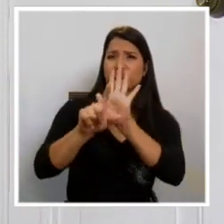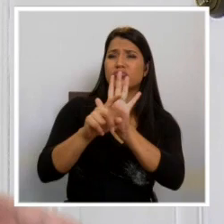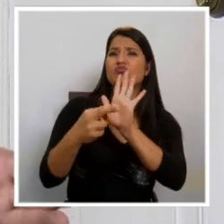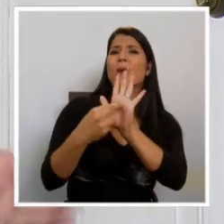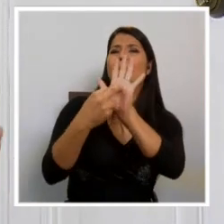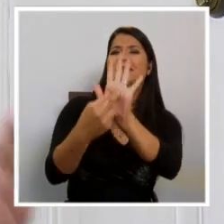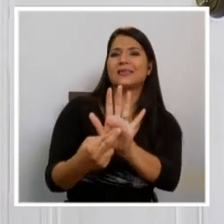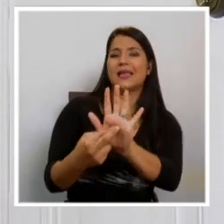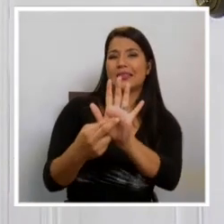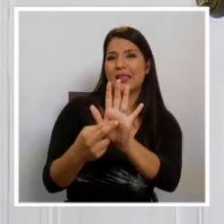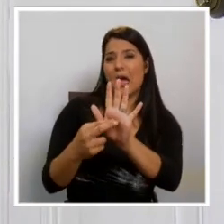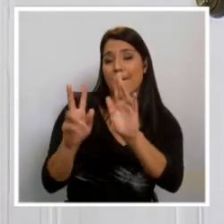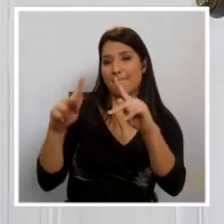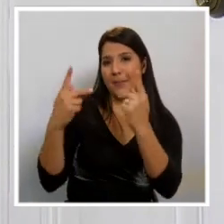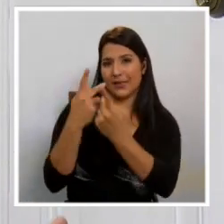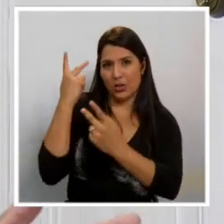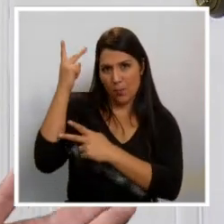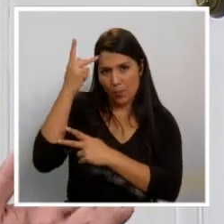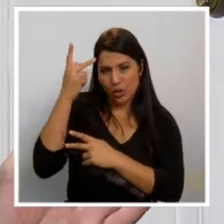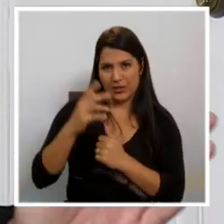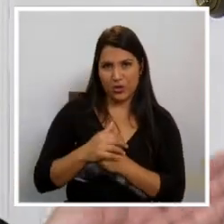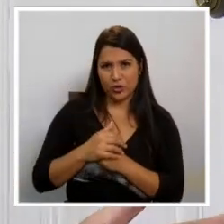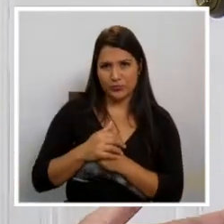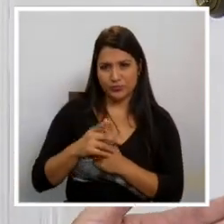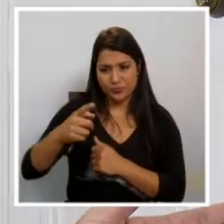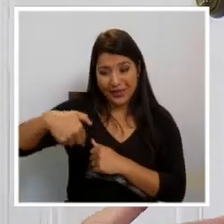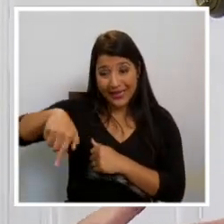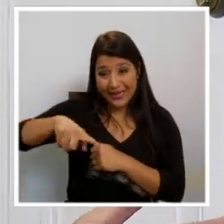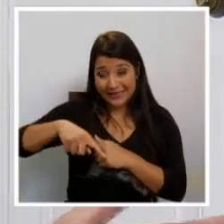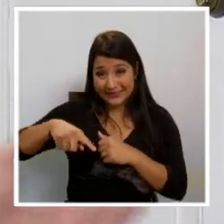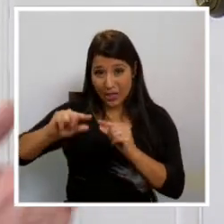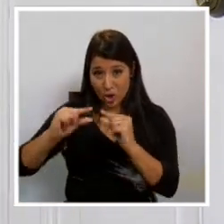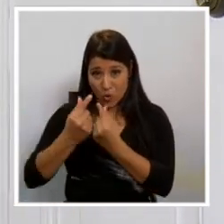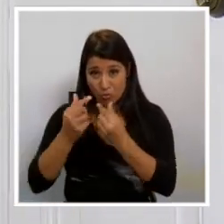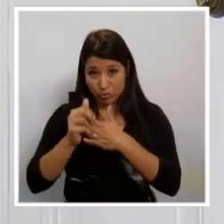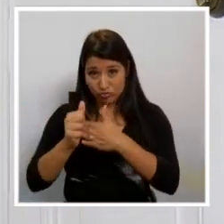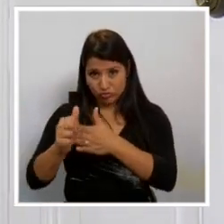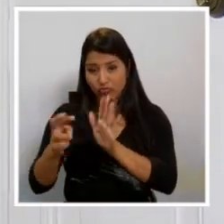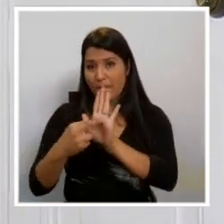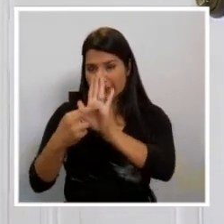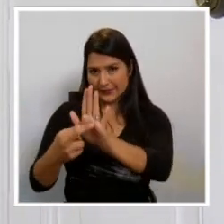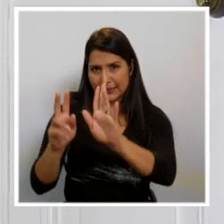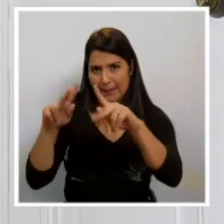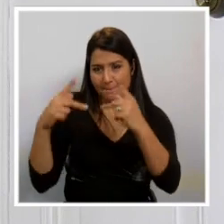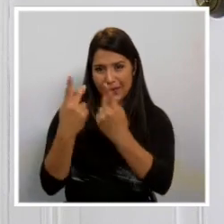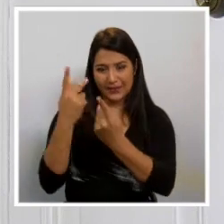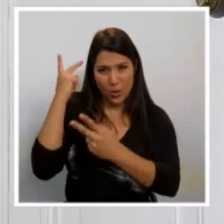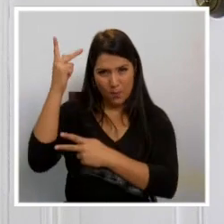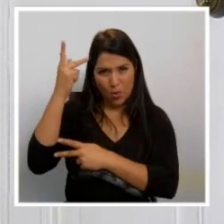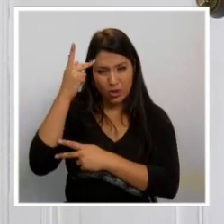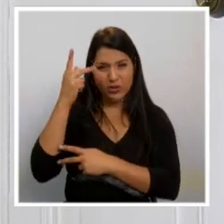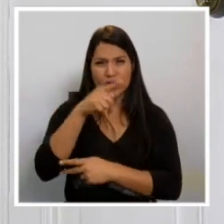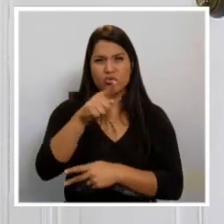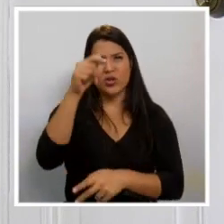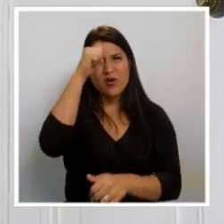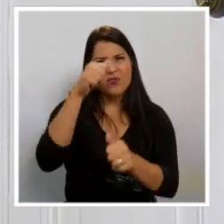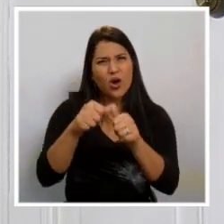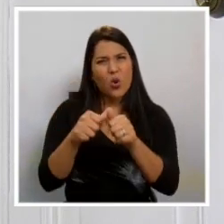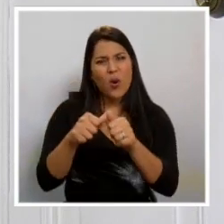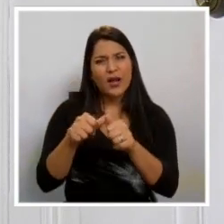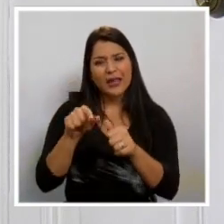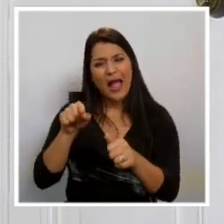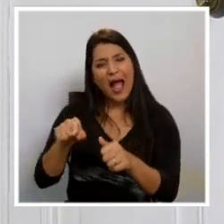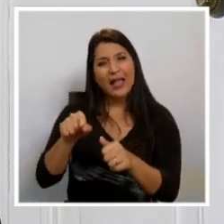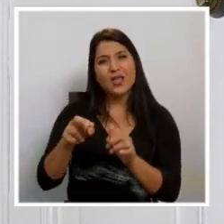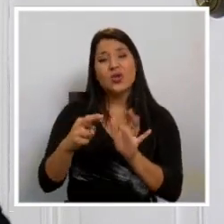políticas. Recordemos también ese directorio que el año pasado también estaba una representante de Restauración